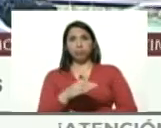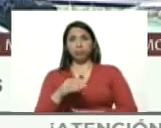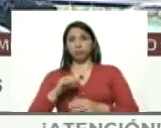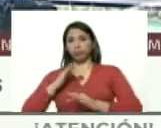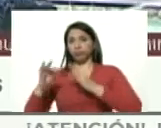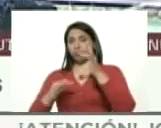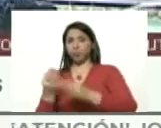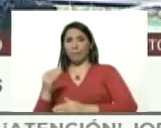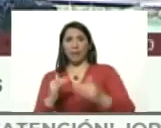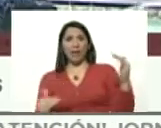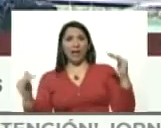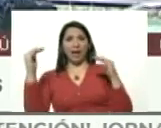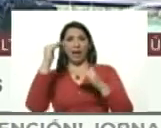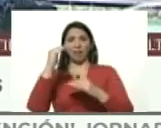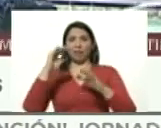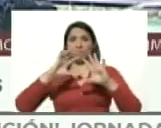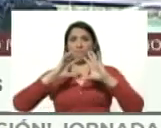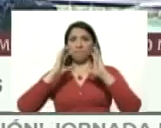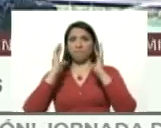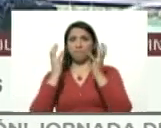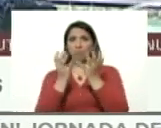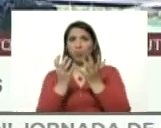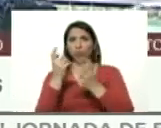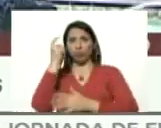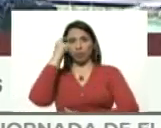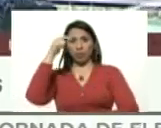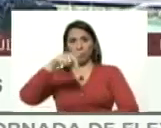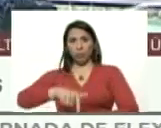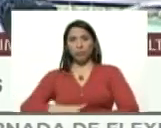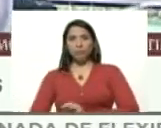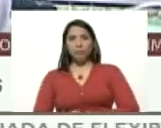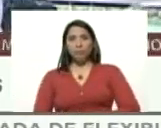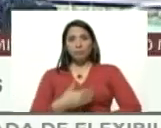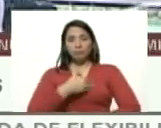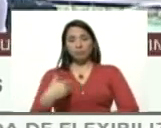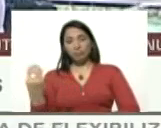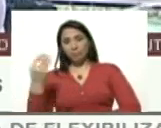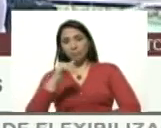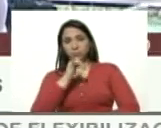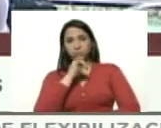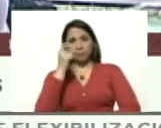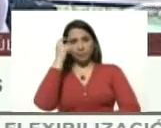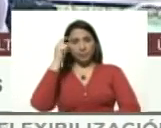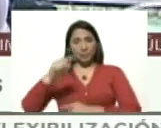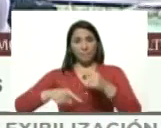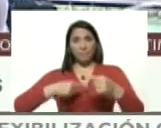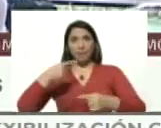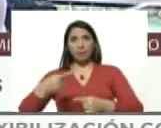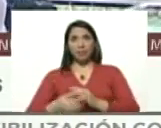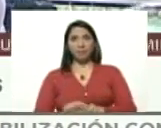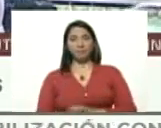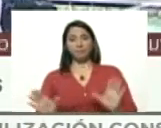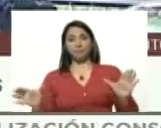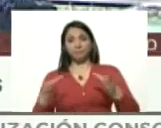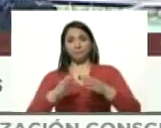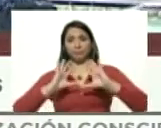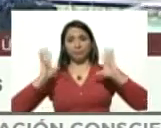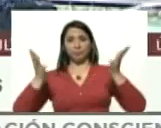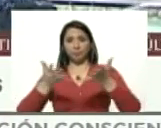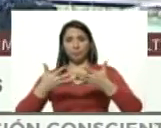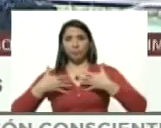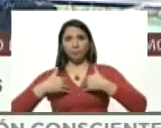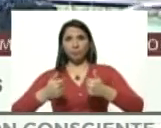de las más altas del mundo para el día de hoy. Queremos además informar que el día de mañana la Organización Mundial de la